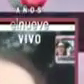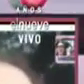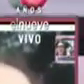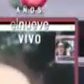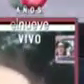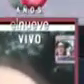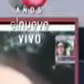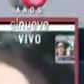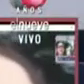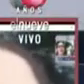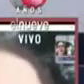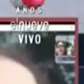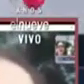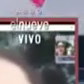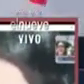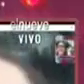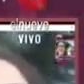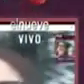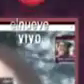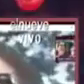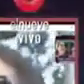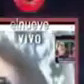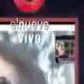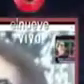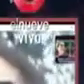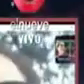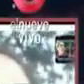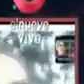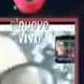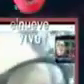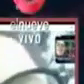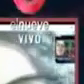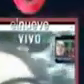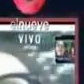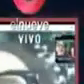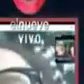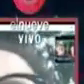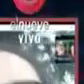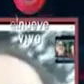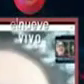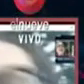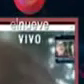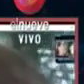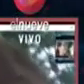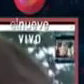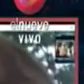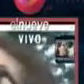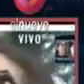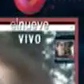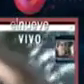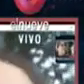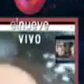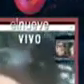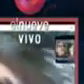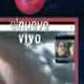casa. Y por otro lado, el presidente no, hacía como que una gripecina, o que no era nada,